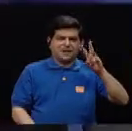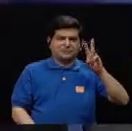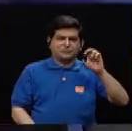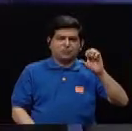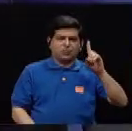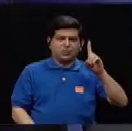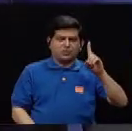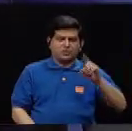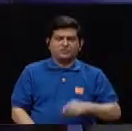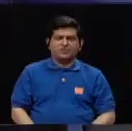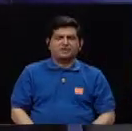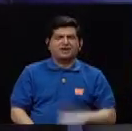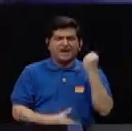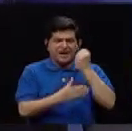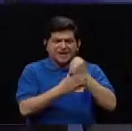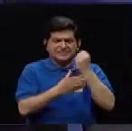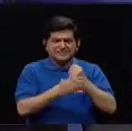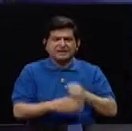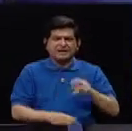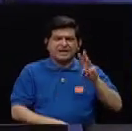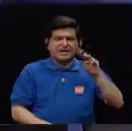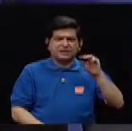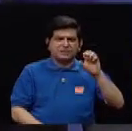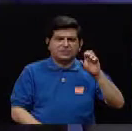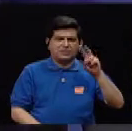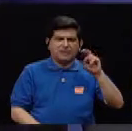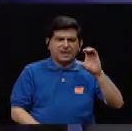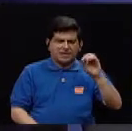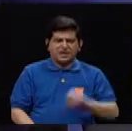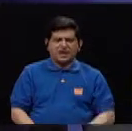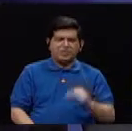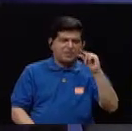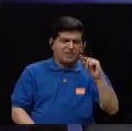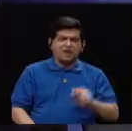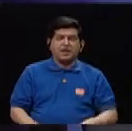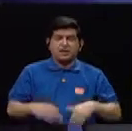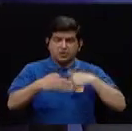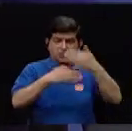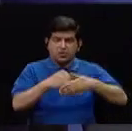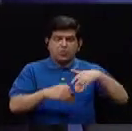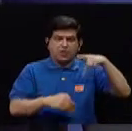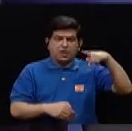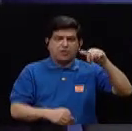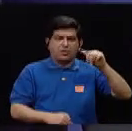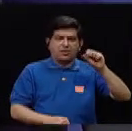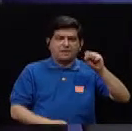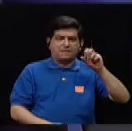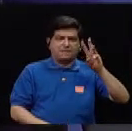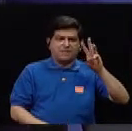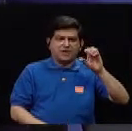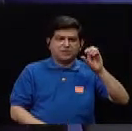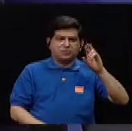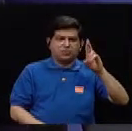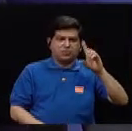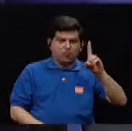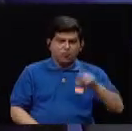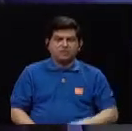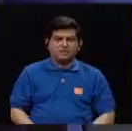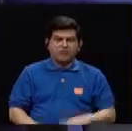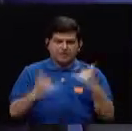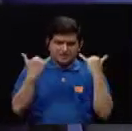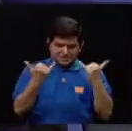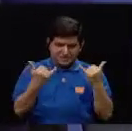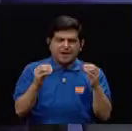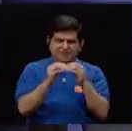además tu papel en Asesinato en el Meneo fue un poco más pequeño, sí. ya en Password tenía mucho más protagonismo. Exacto, sí, y era mala. Era mala, exacto.